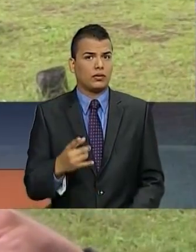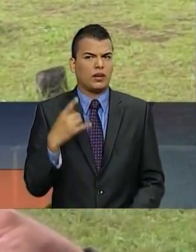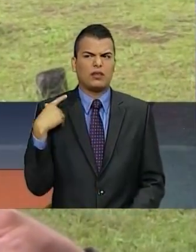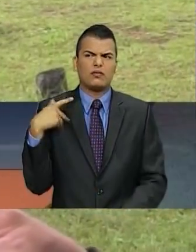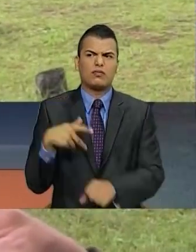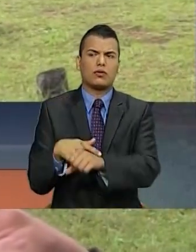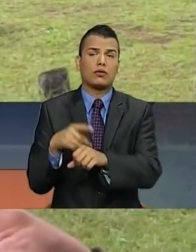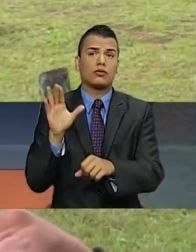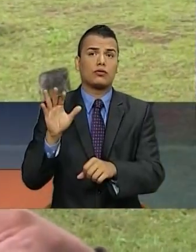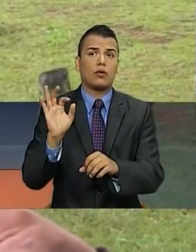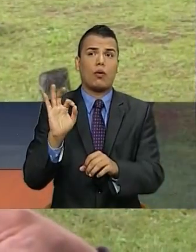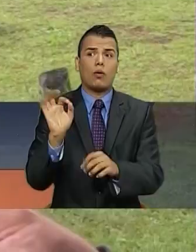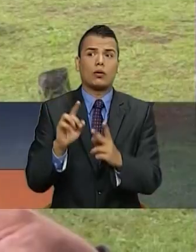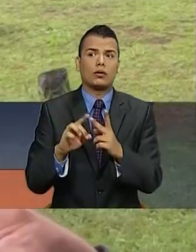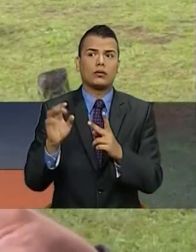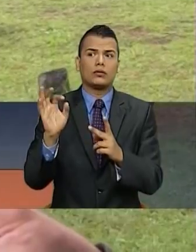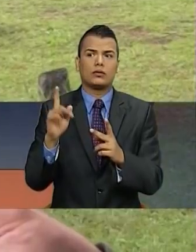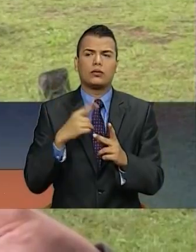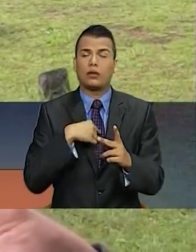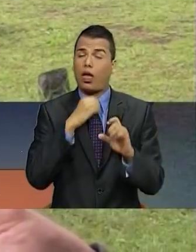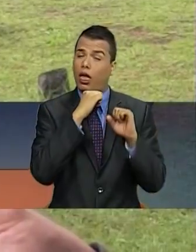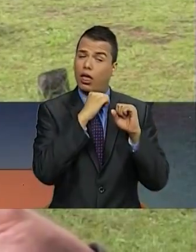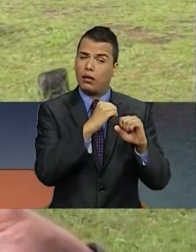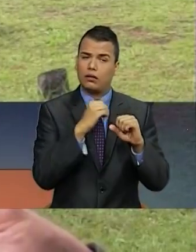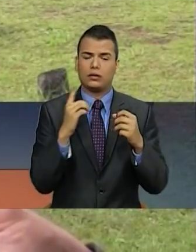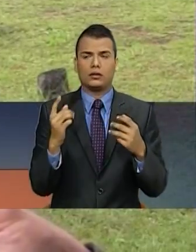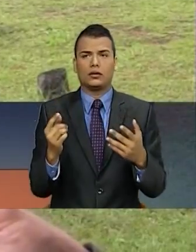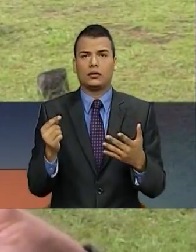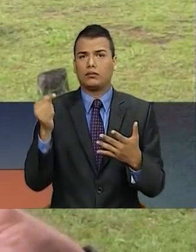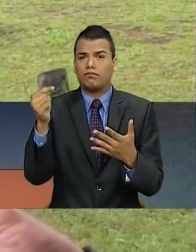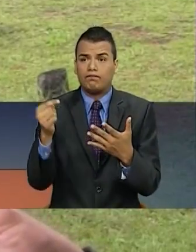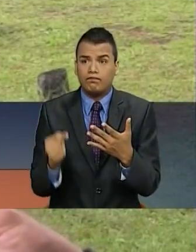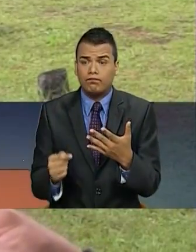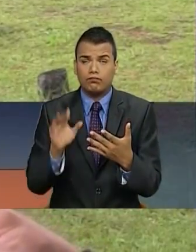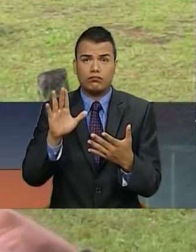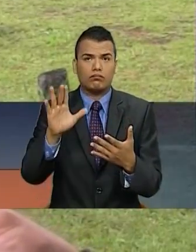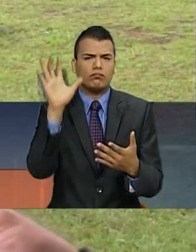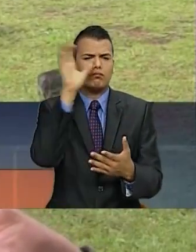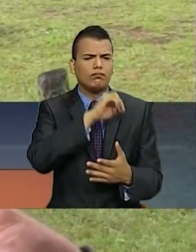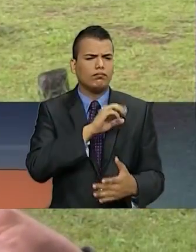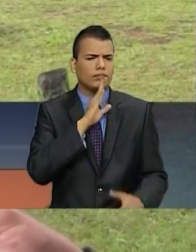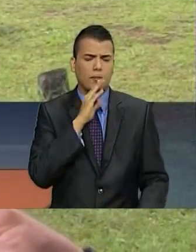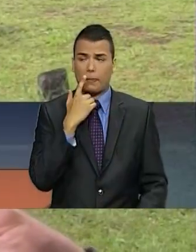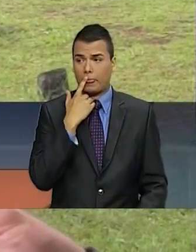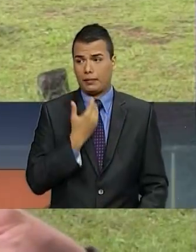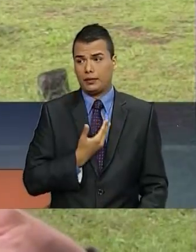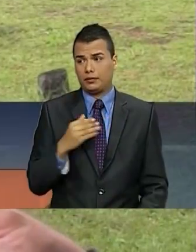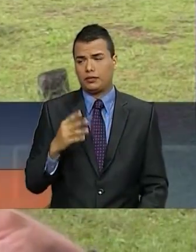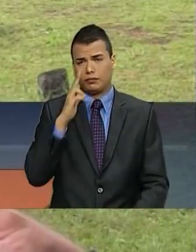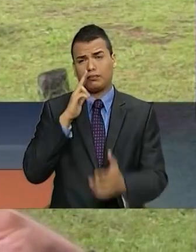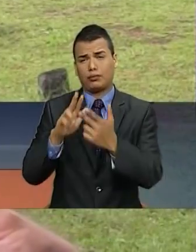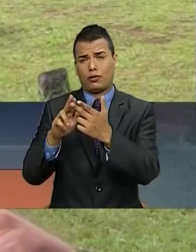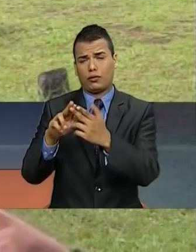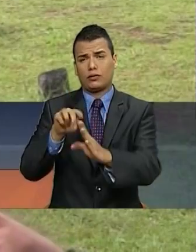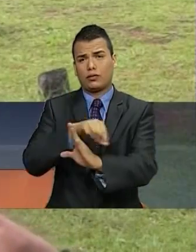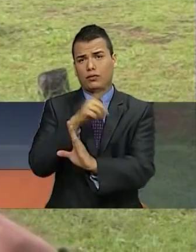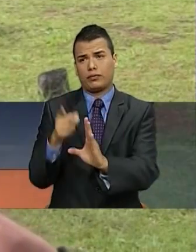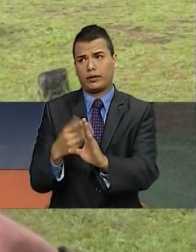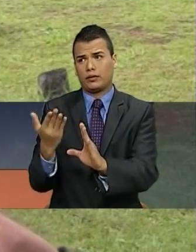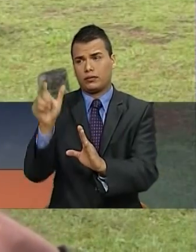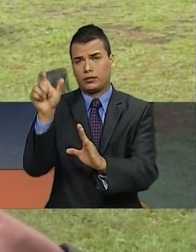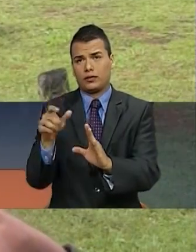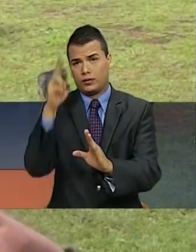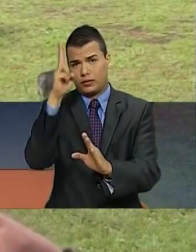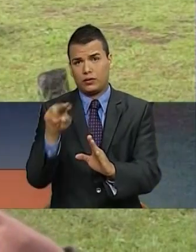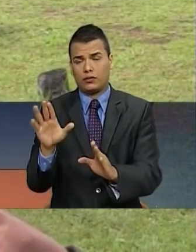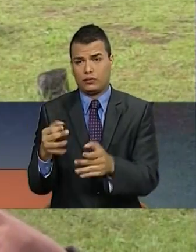puedes identificar un consumo de sustancias psicoactivas, ¿sí? ¿Y eso quién lo puede hacer? Los papitos, porque son las personas que están